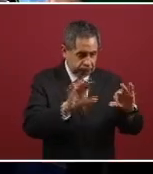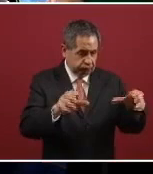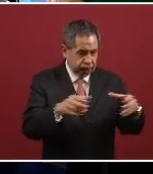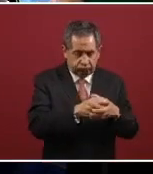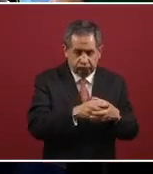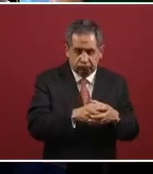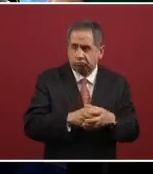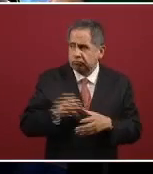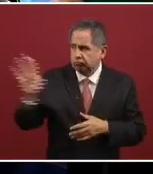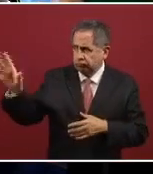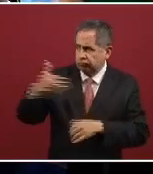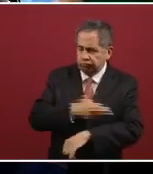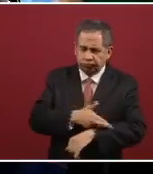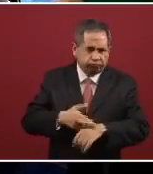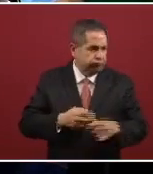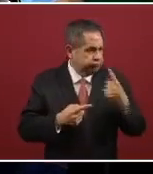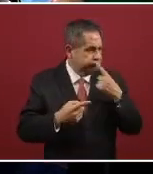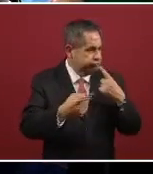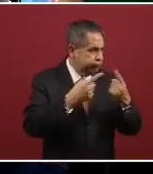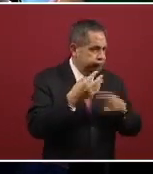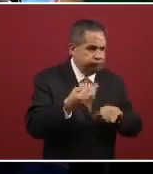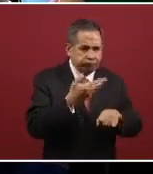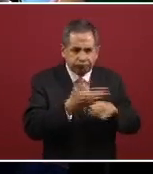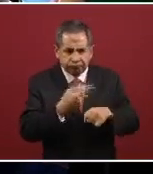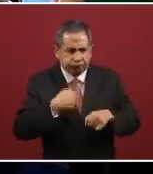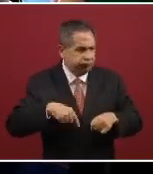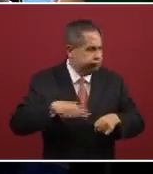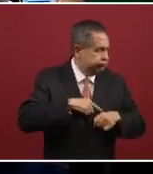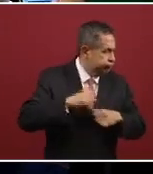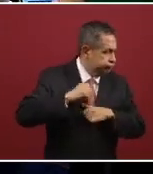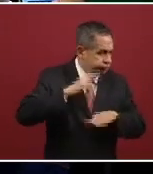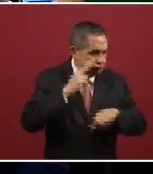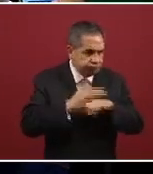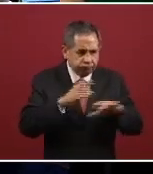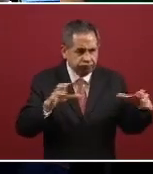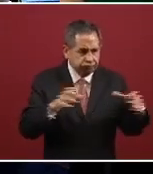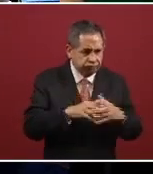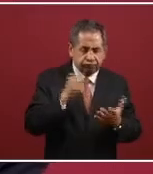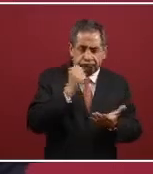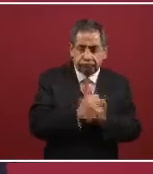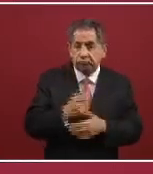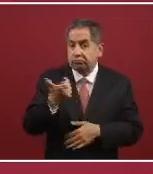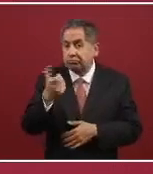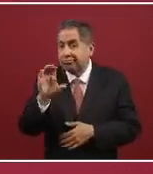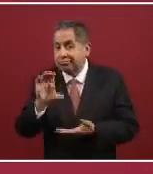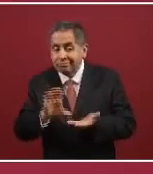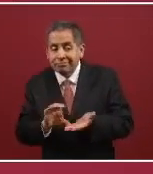Ellos formaron su comité, una asamblea, y se les entregaba